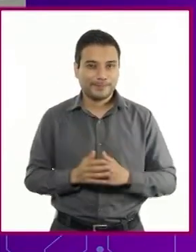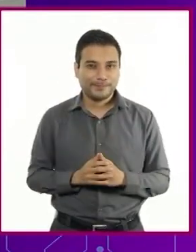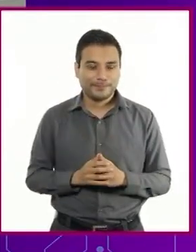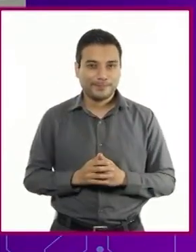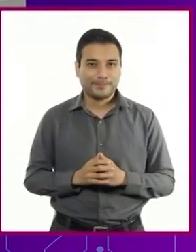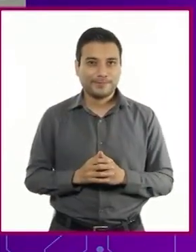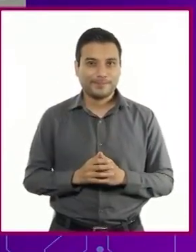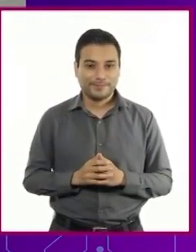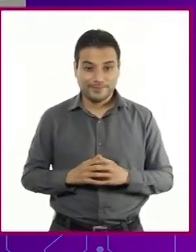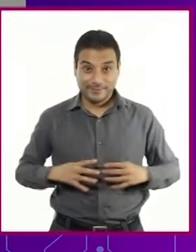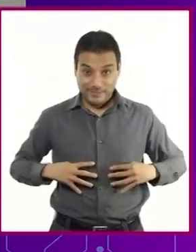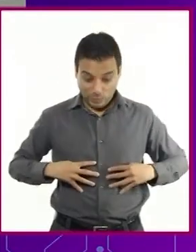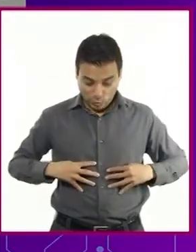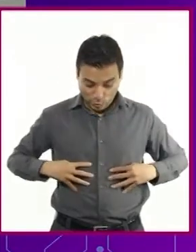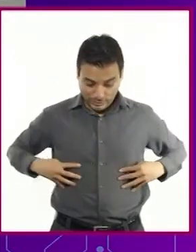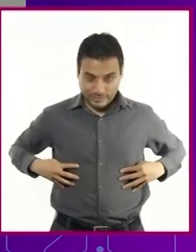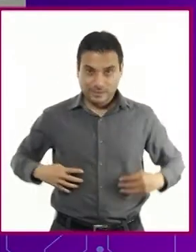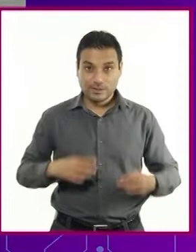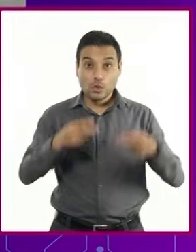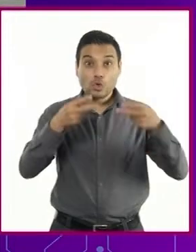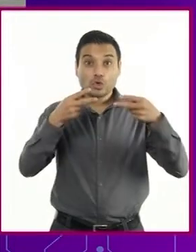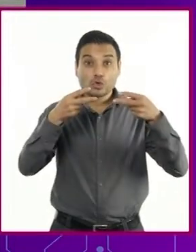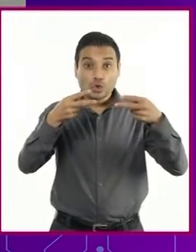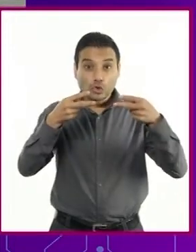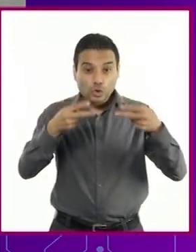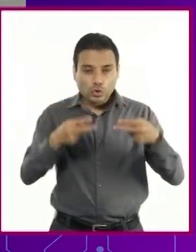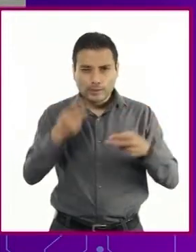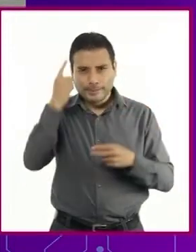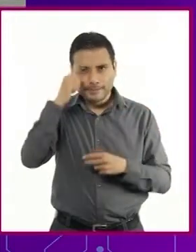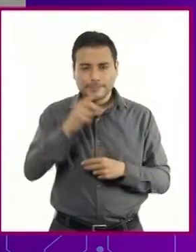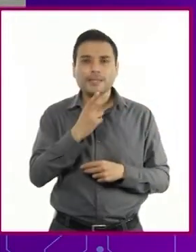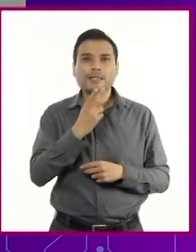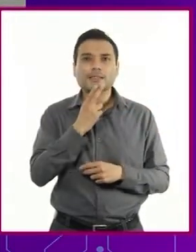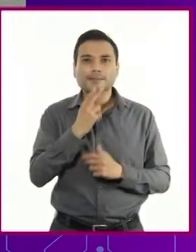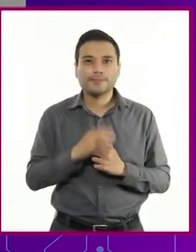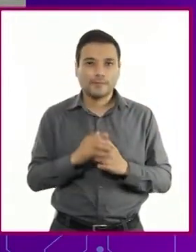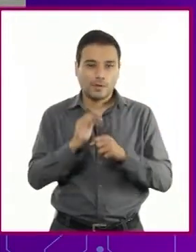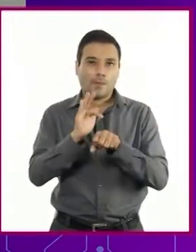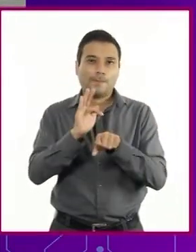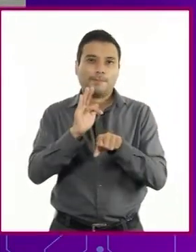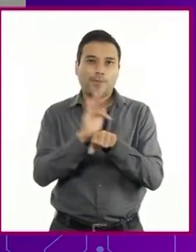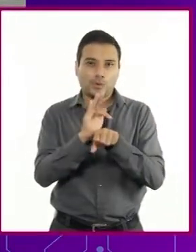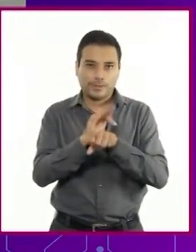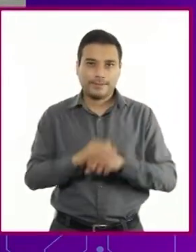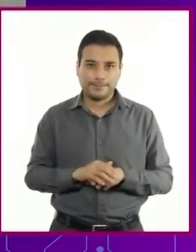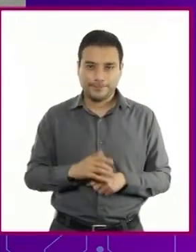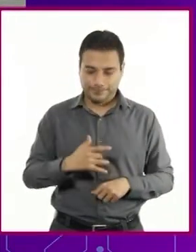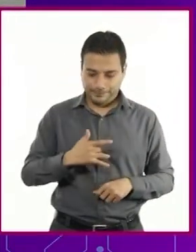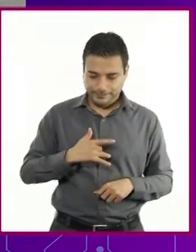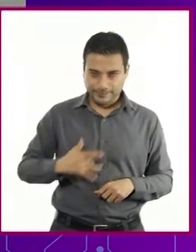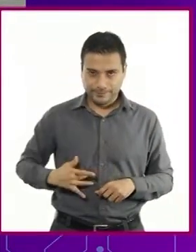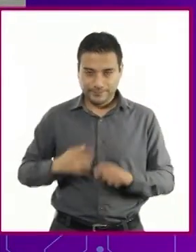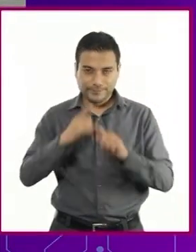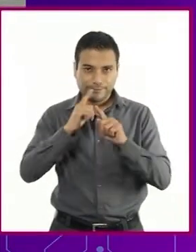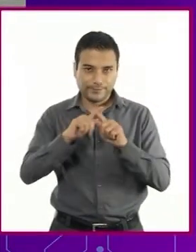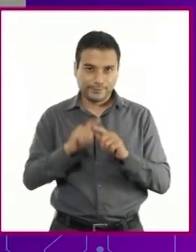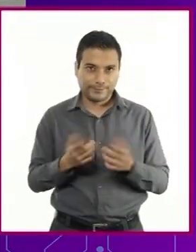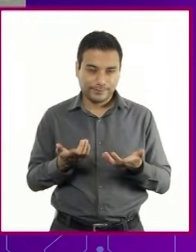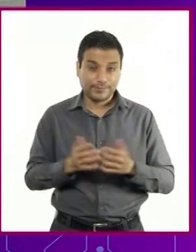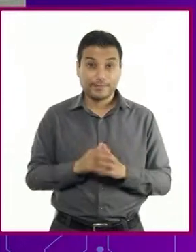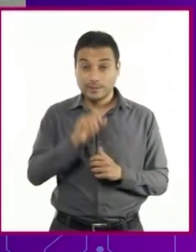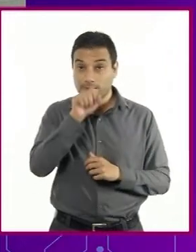Las costillas que vienen en pares protegen de impacto a los órganos internos del tórax y permiten